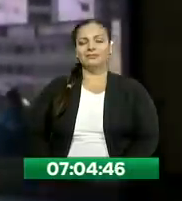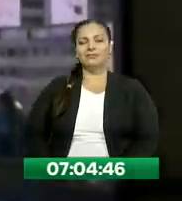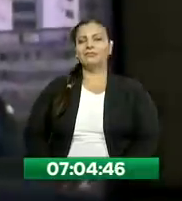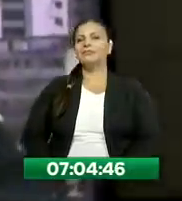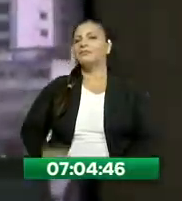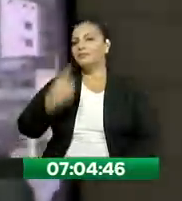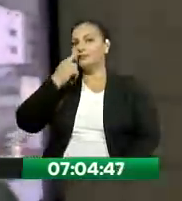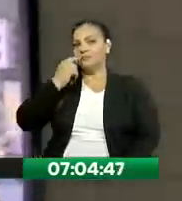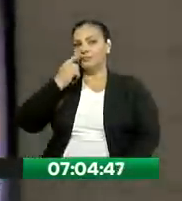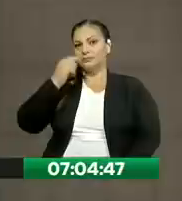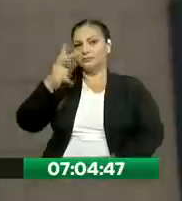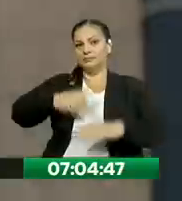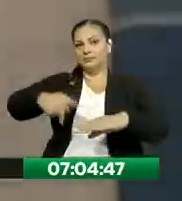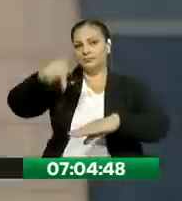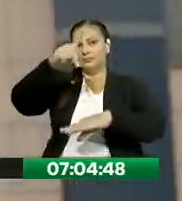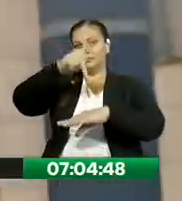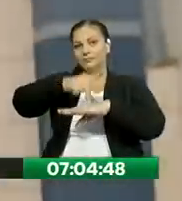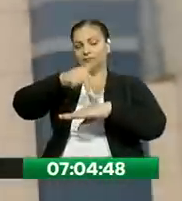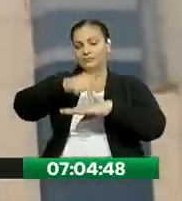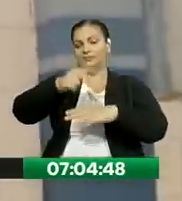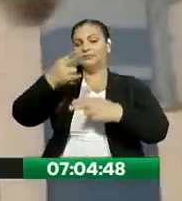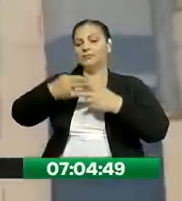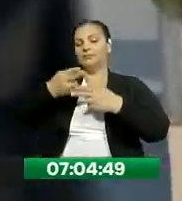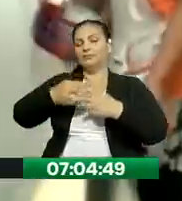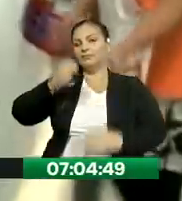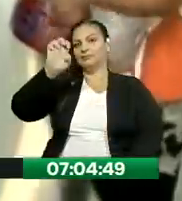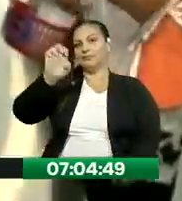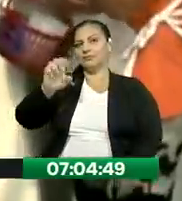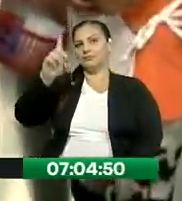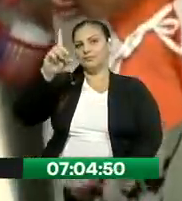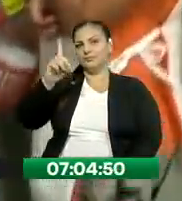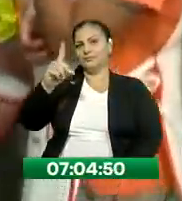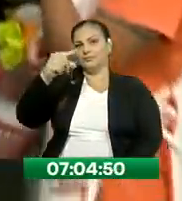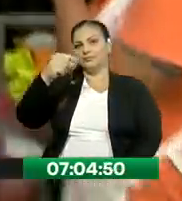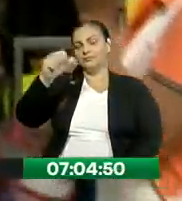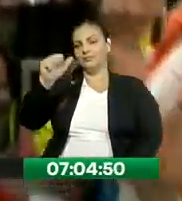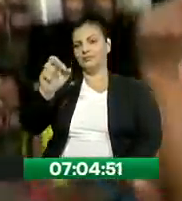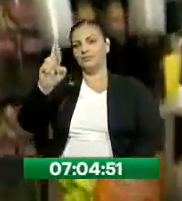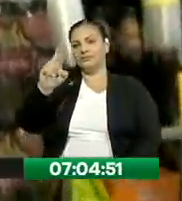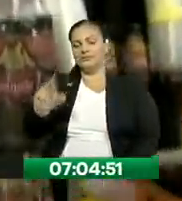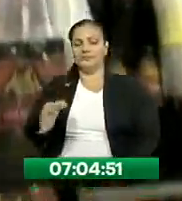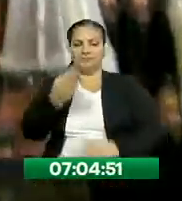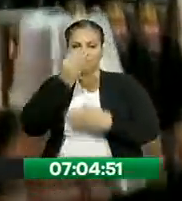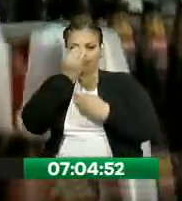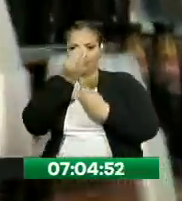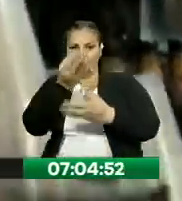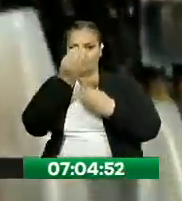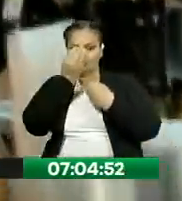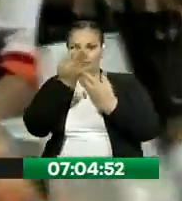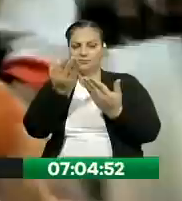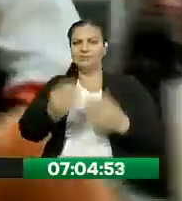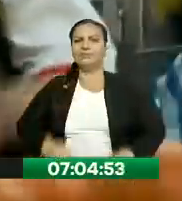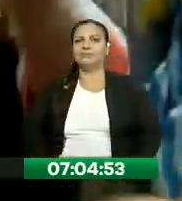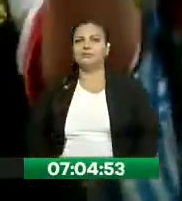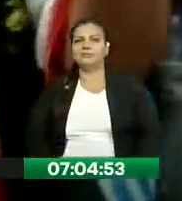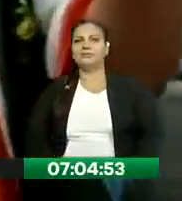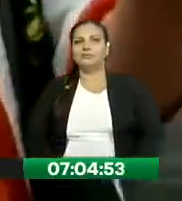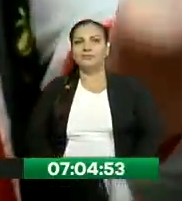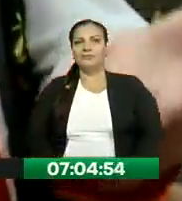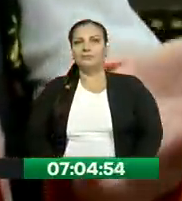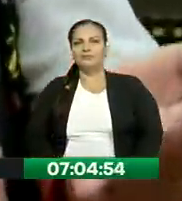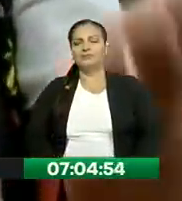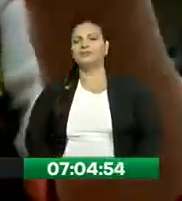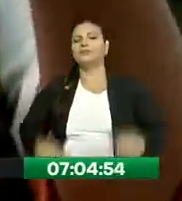Cuando uno llega a un mercado de la capital de la República, se encuentra con el cariño de su gente y con un sinfín de sabores. ¿Cómo